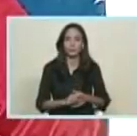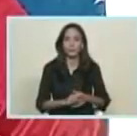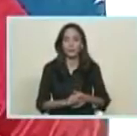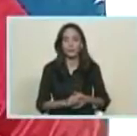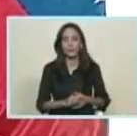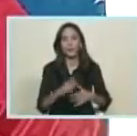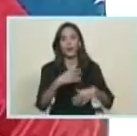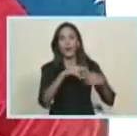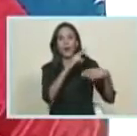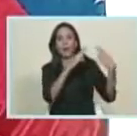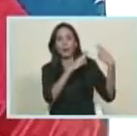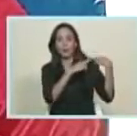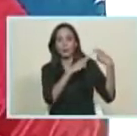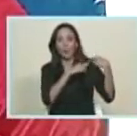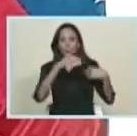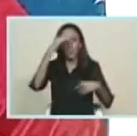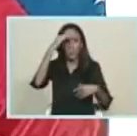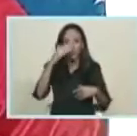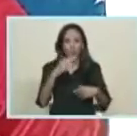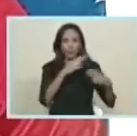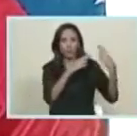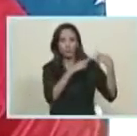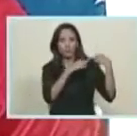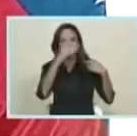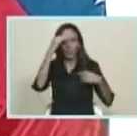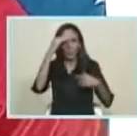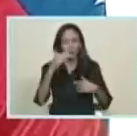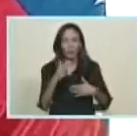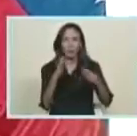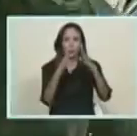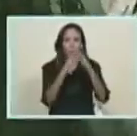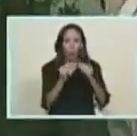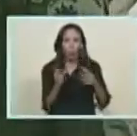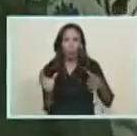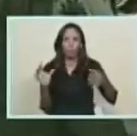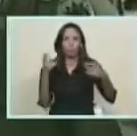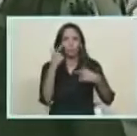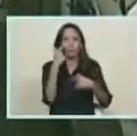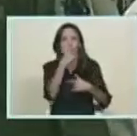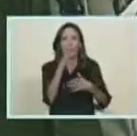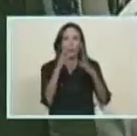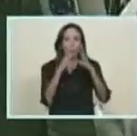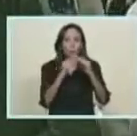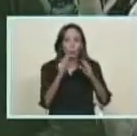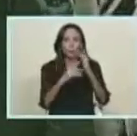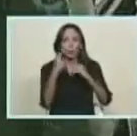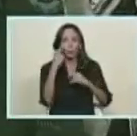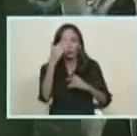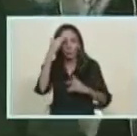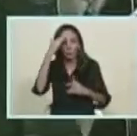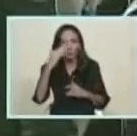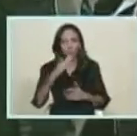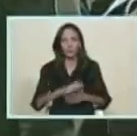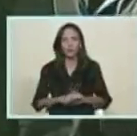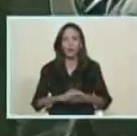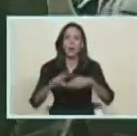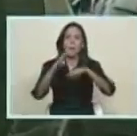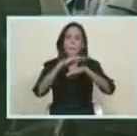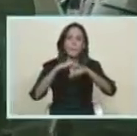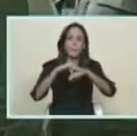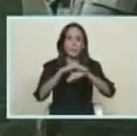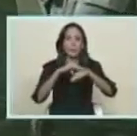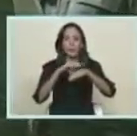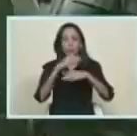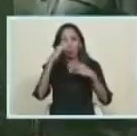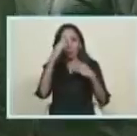el alto mando militar del país, al Estado Mayor Conjunto. Aquí está el ministro